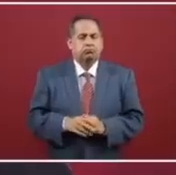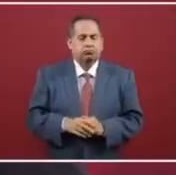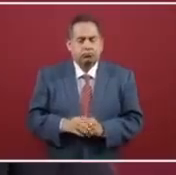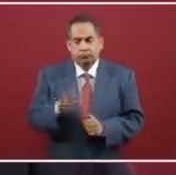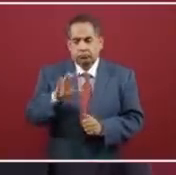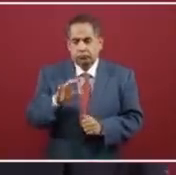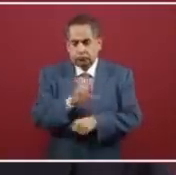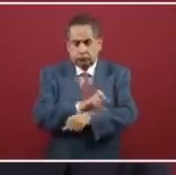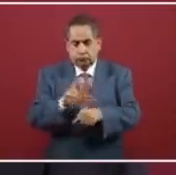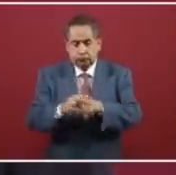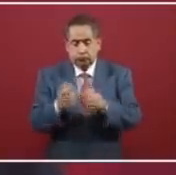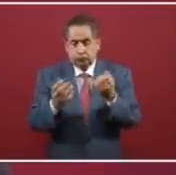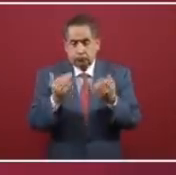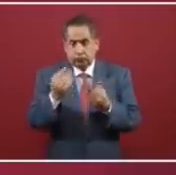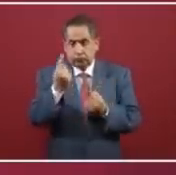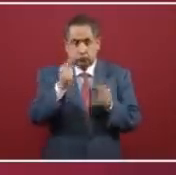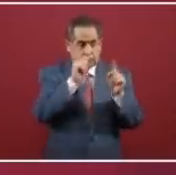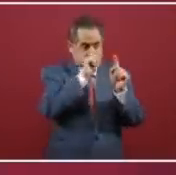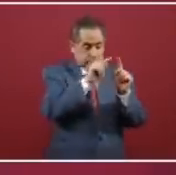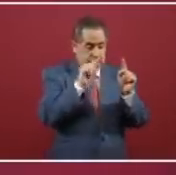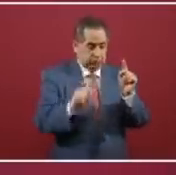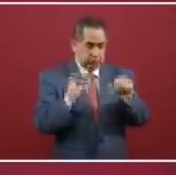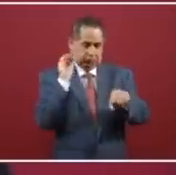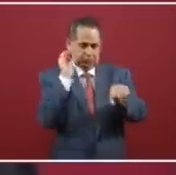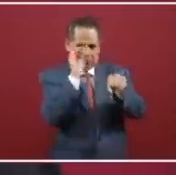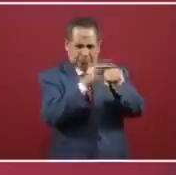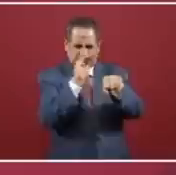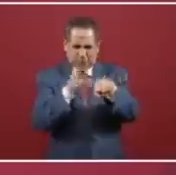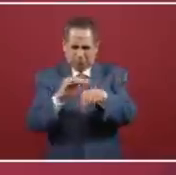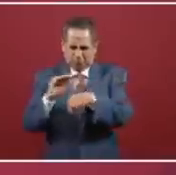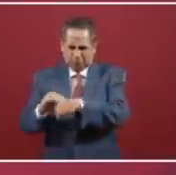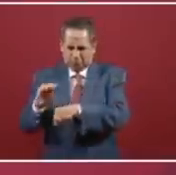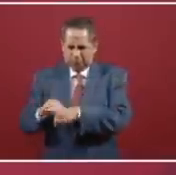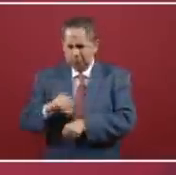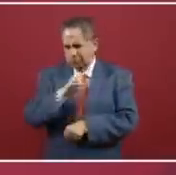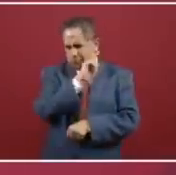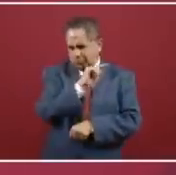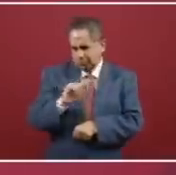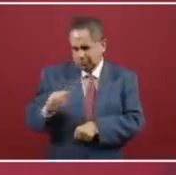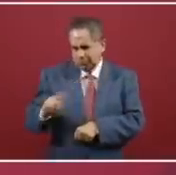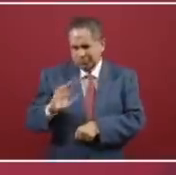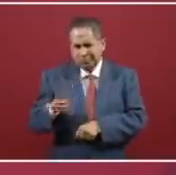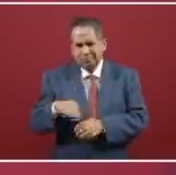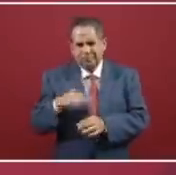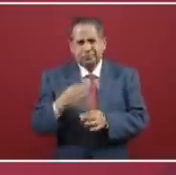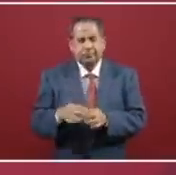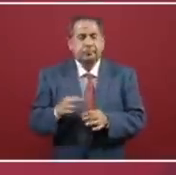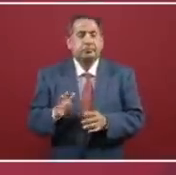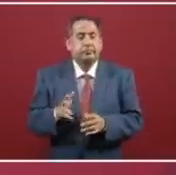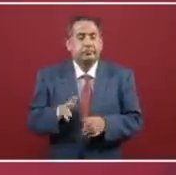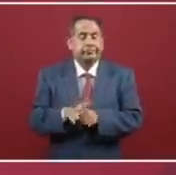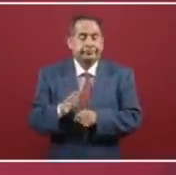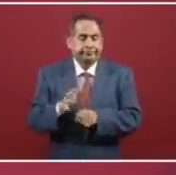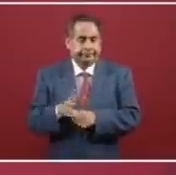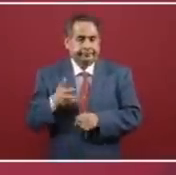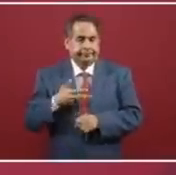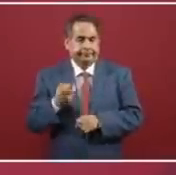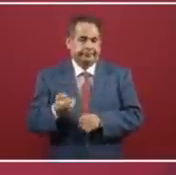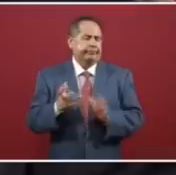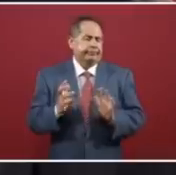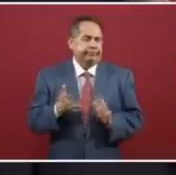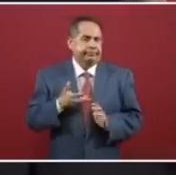coordinaciones 51 coordinaciones porque son los elementos que tenemos